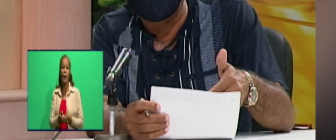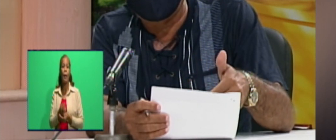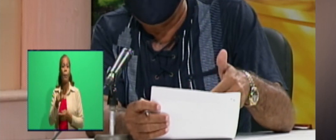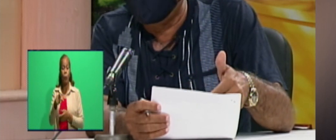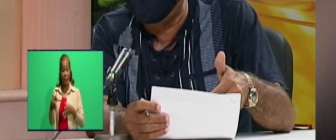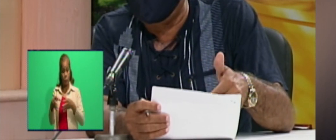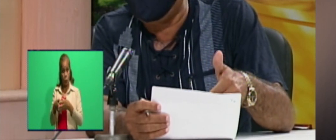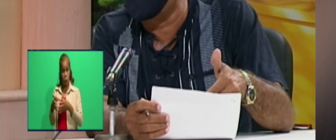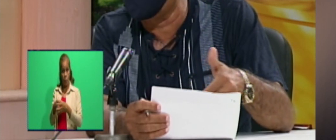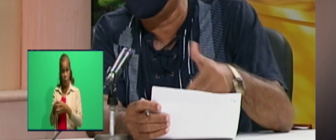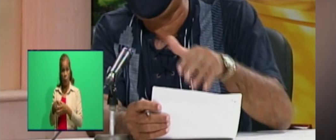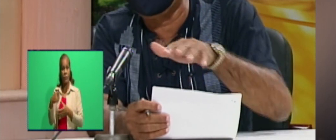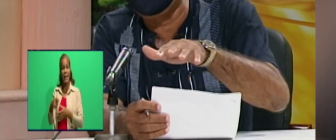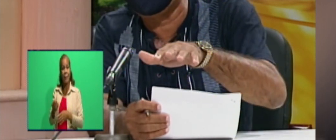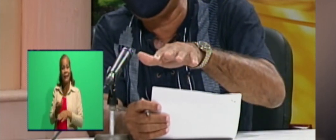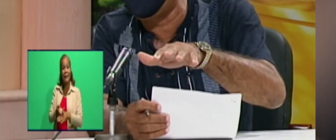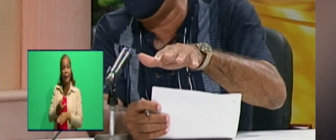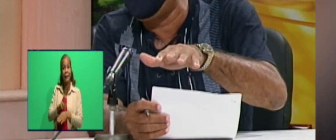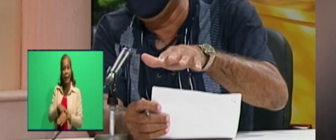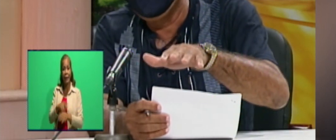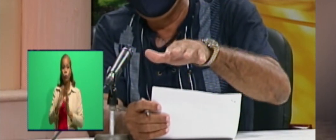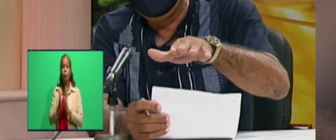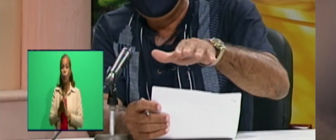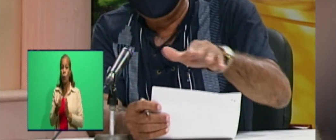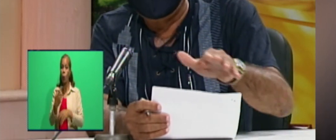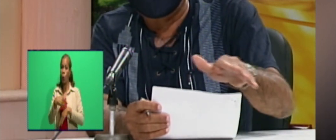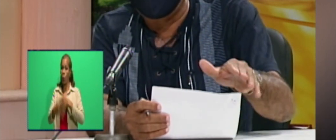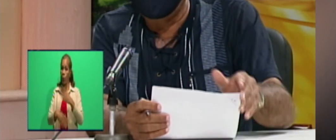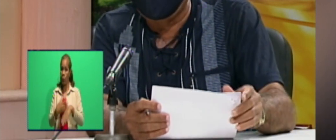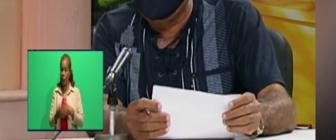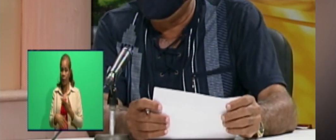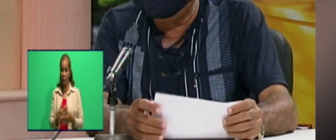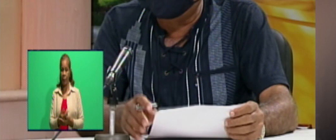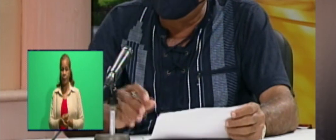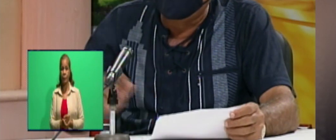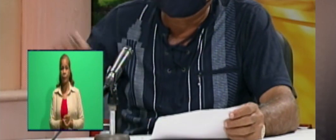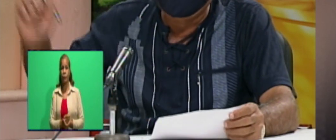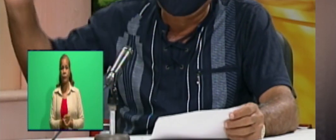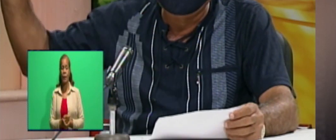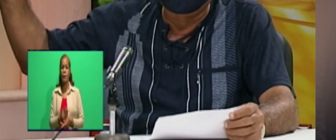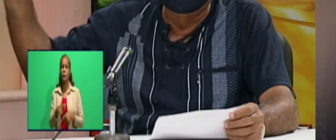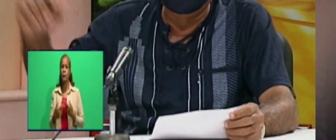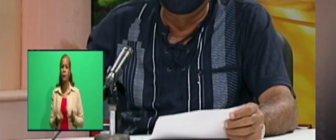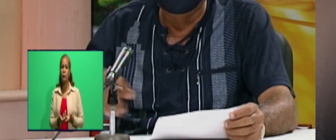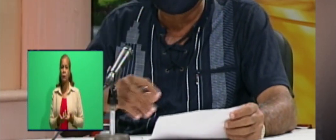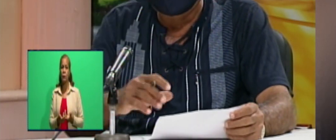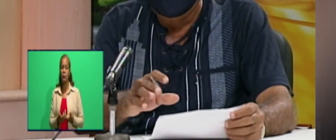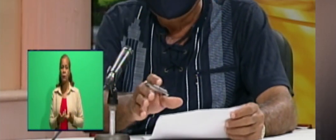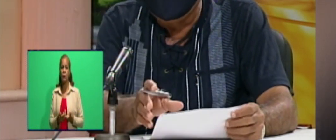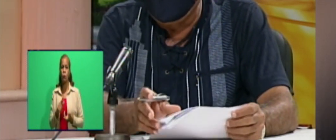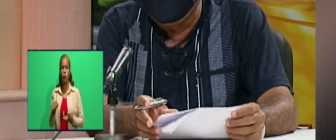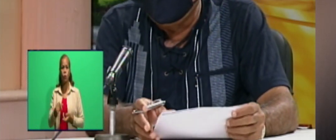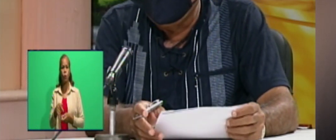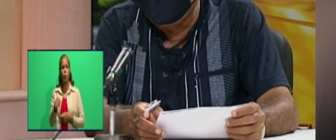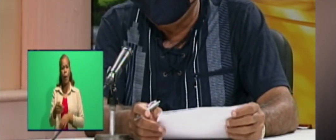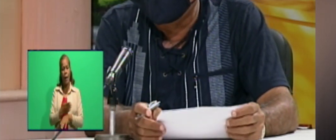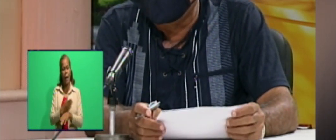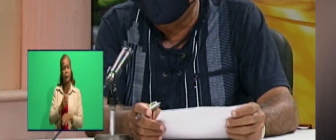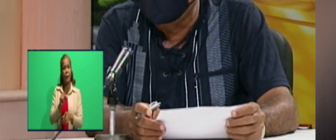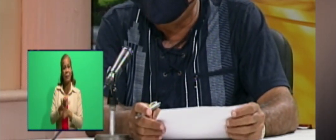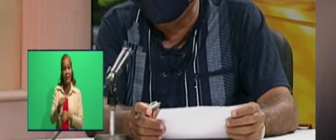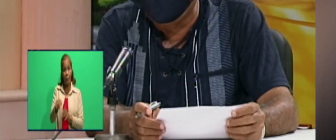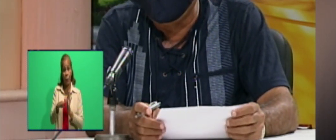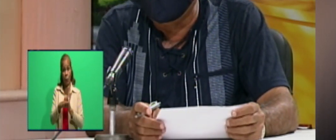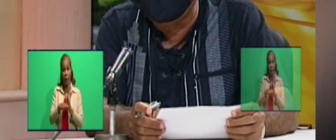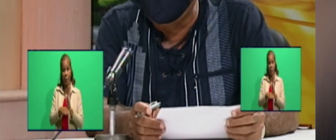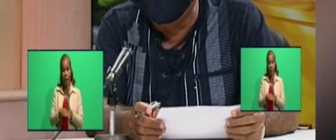tienen que evitar estos problemas. Nosotros, antes de entrar al programa, recibimos una queja de un kiosco que está en la calle 32, de José